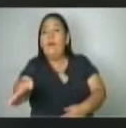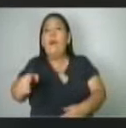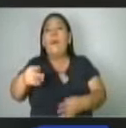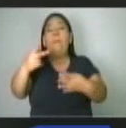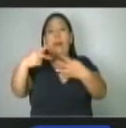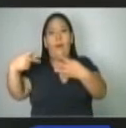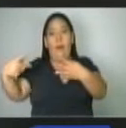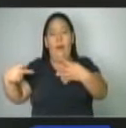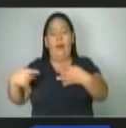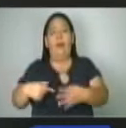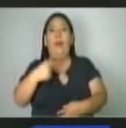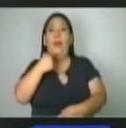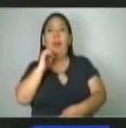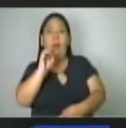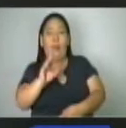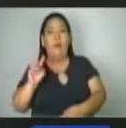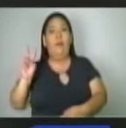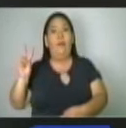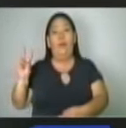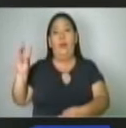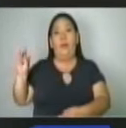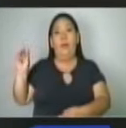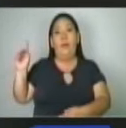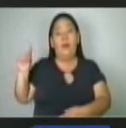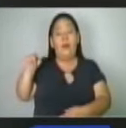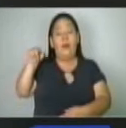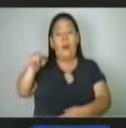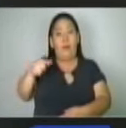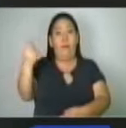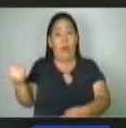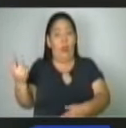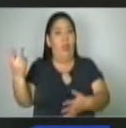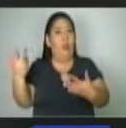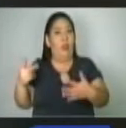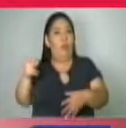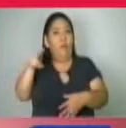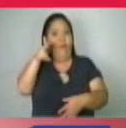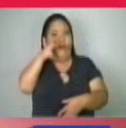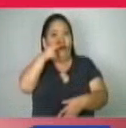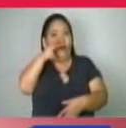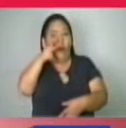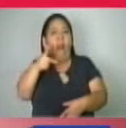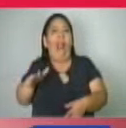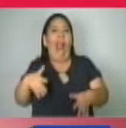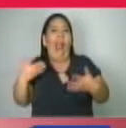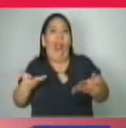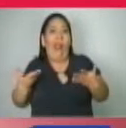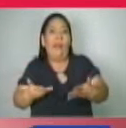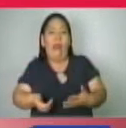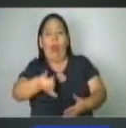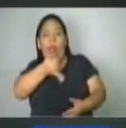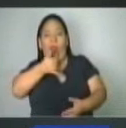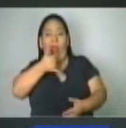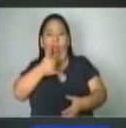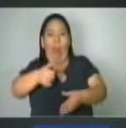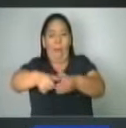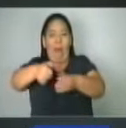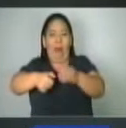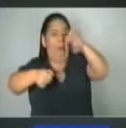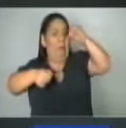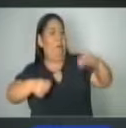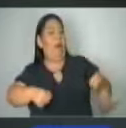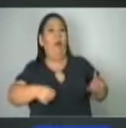Panamericana. De acuerdo con el BMT, esta persona fue captada arrojando envases de bebidas embriagantes frente